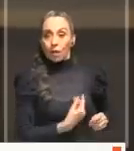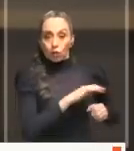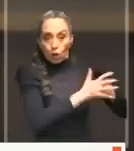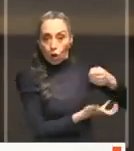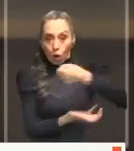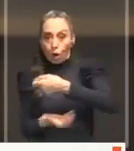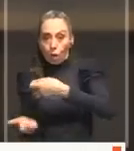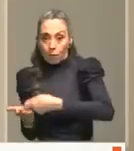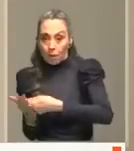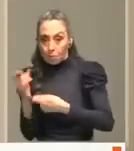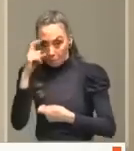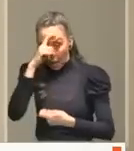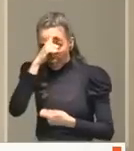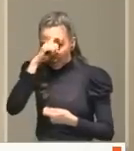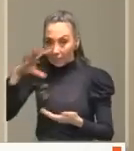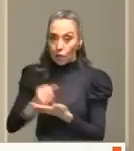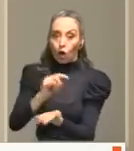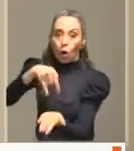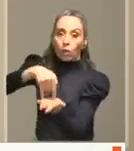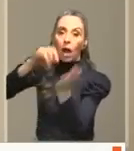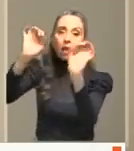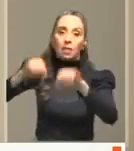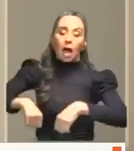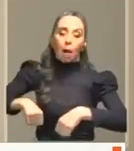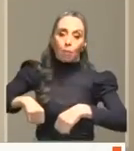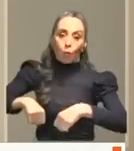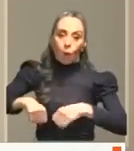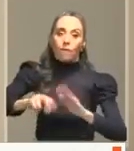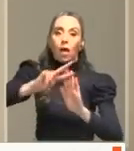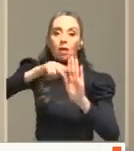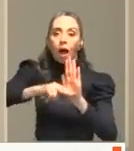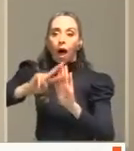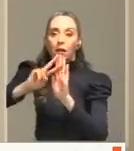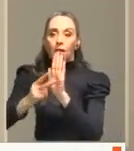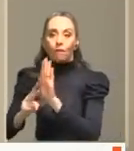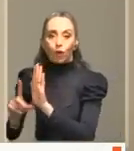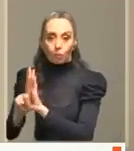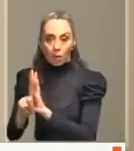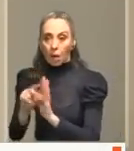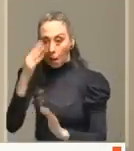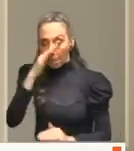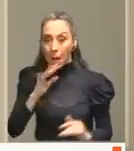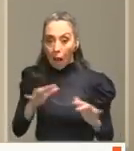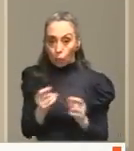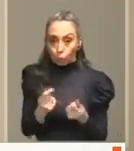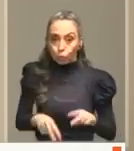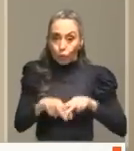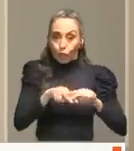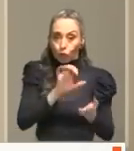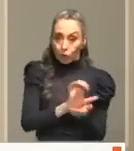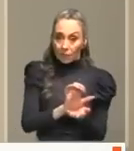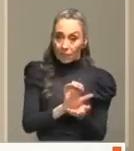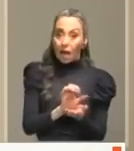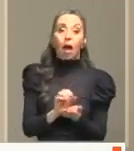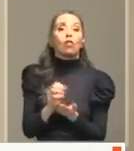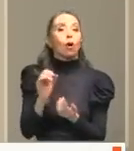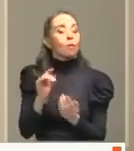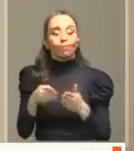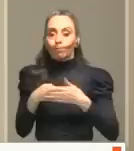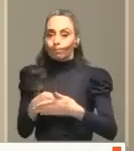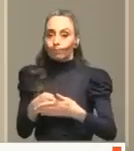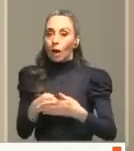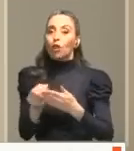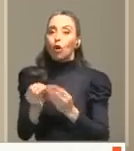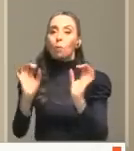arriba la reforma. Obviamente el mal uso de los recursos termina afectando una posible reforma tributaria, porque hay que ocuparla bien. Y este es un